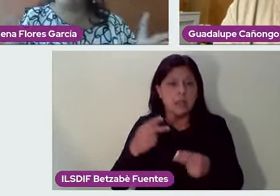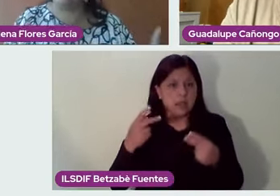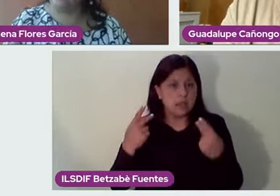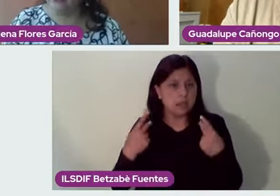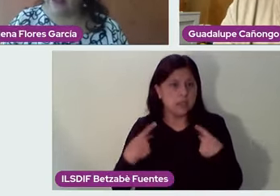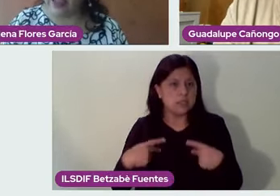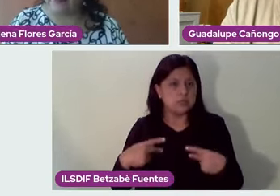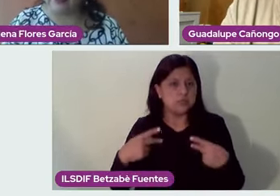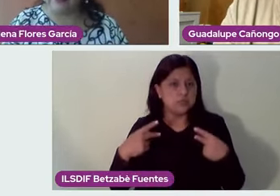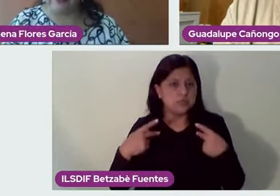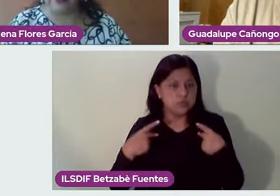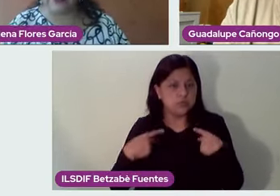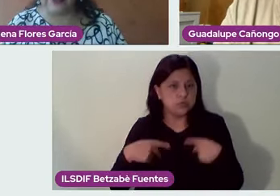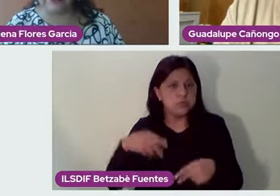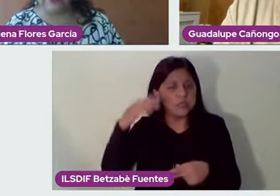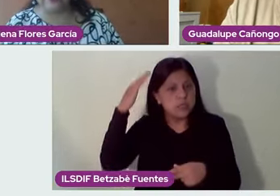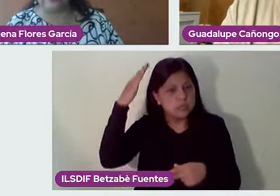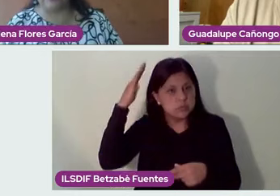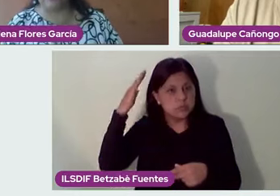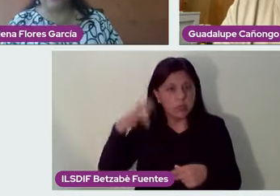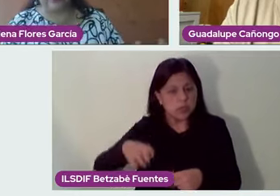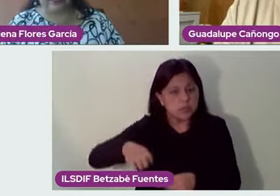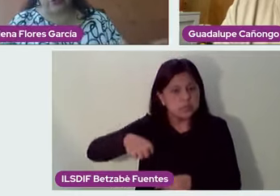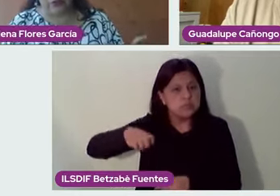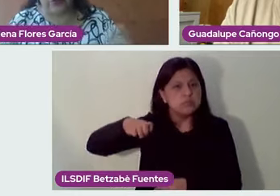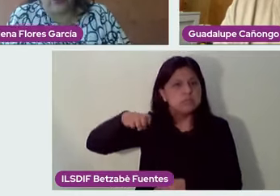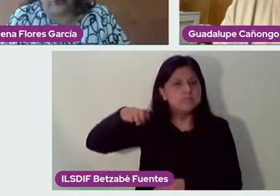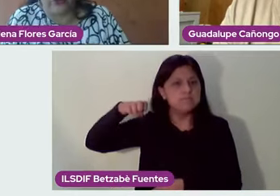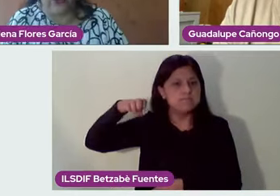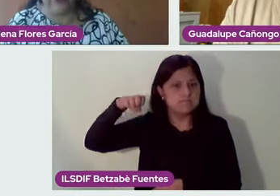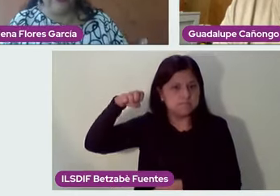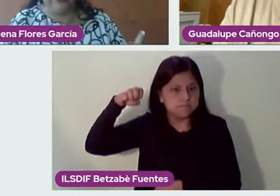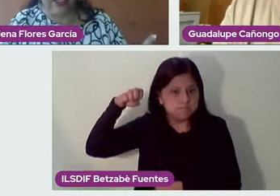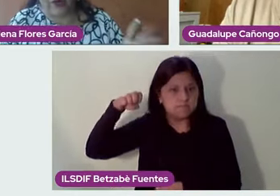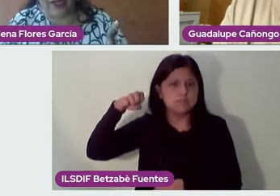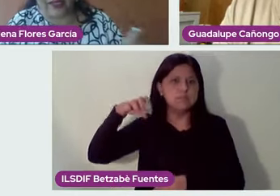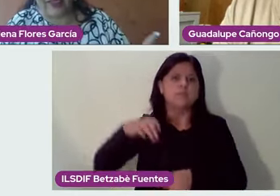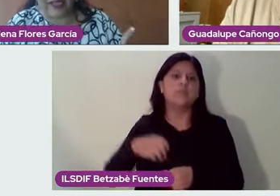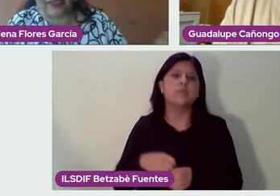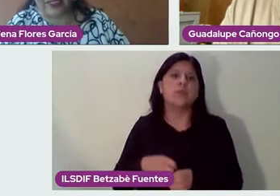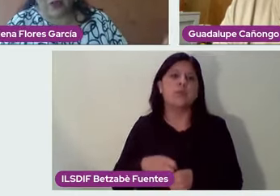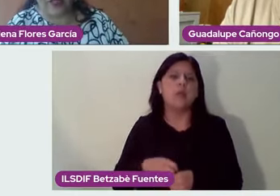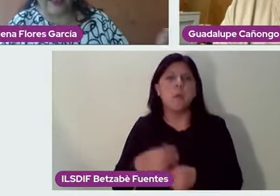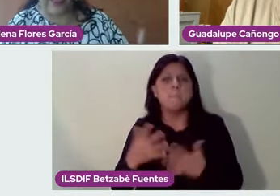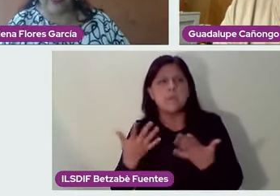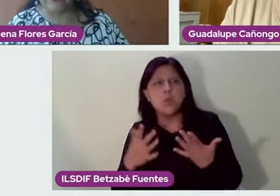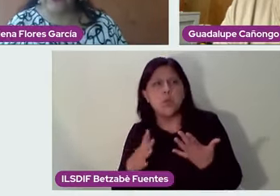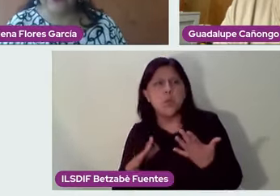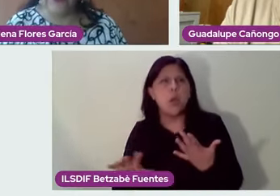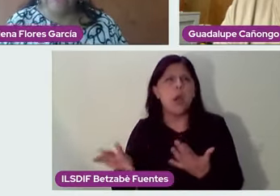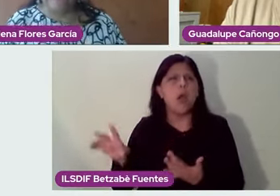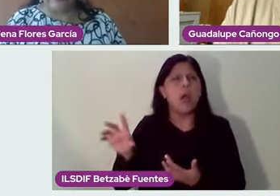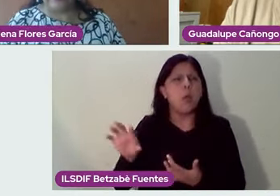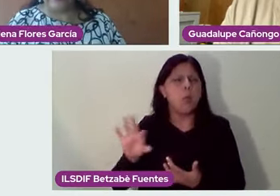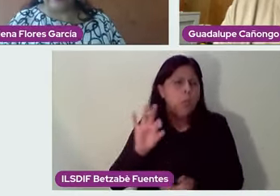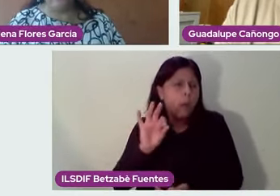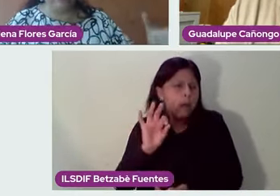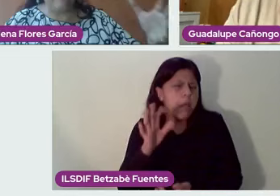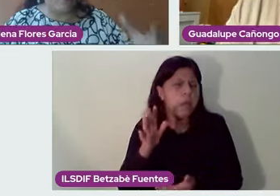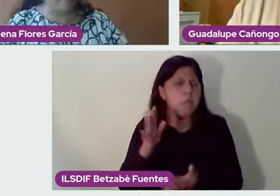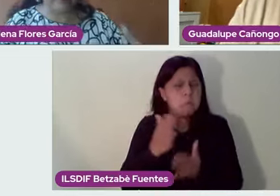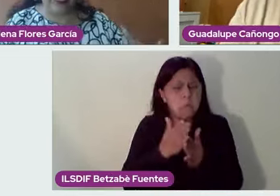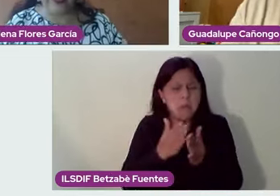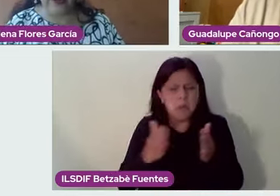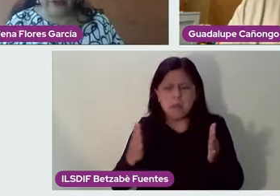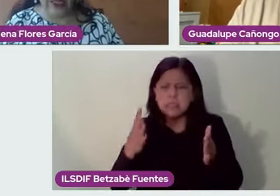una generación antes de ellas y ellos, que somos nosotros de 40 a 50 años, en